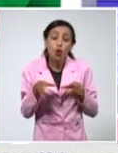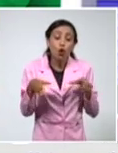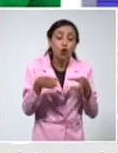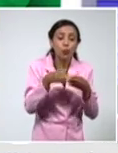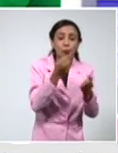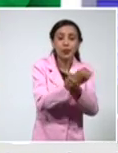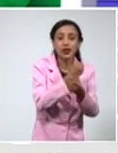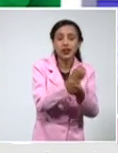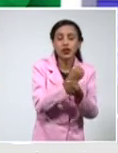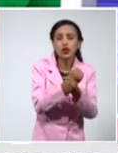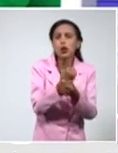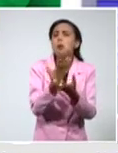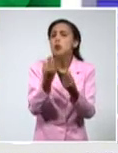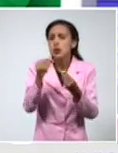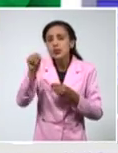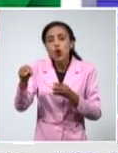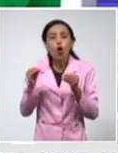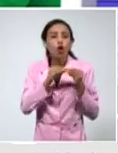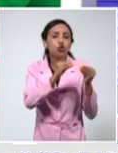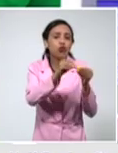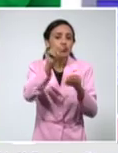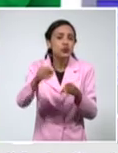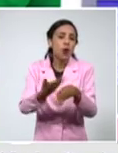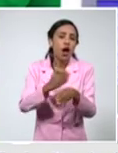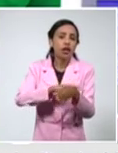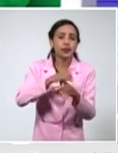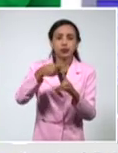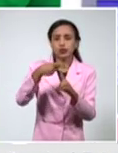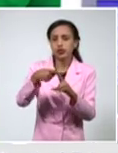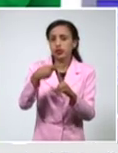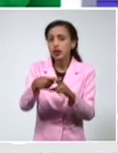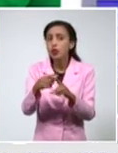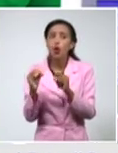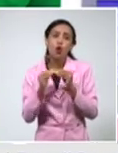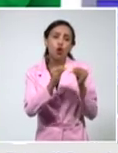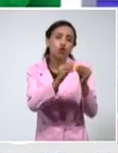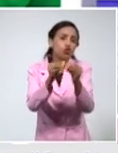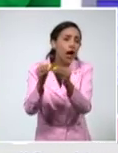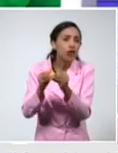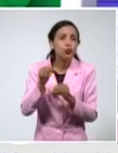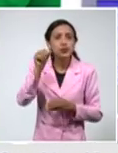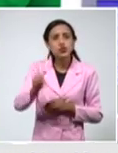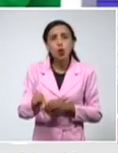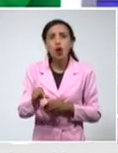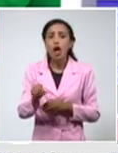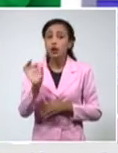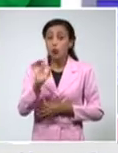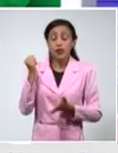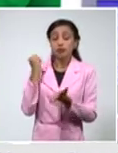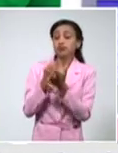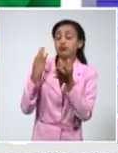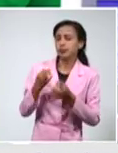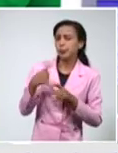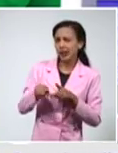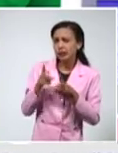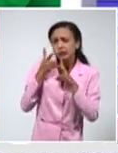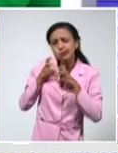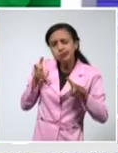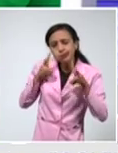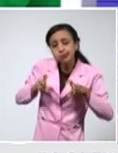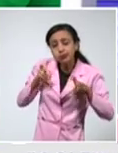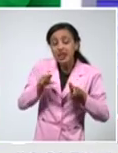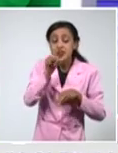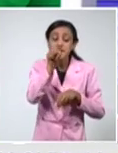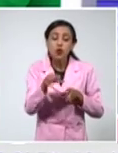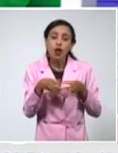contacto de un caso confirmado, contacto de un caso sospechoso, que se aísla, que se estudia